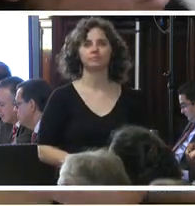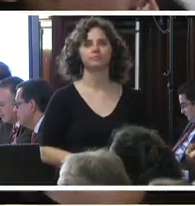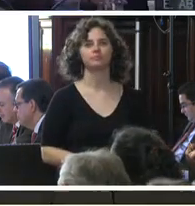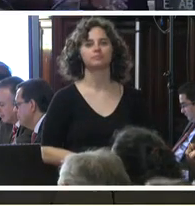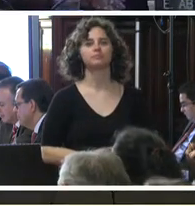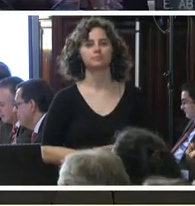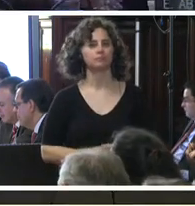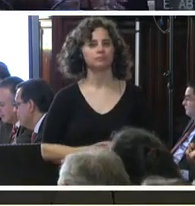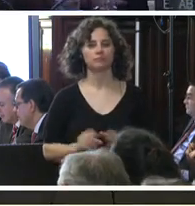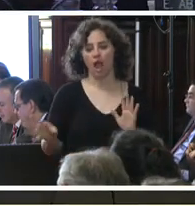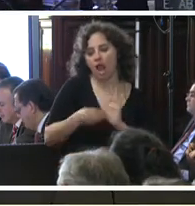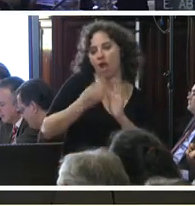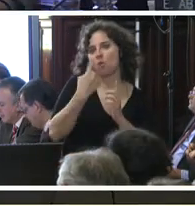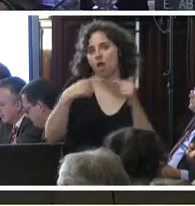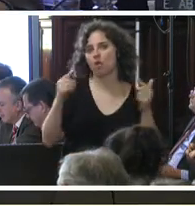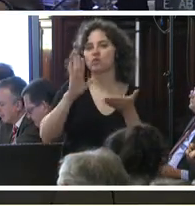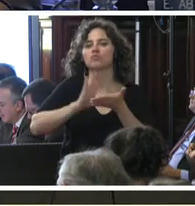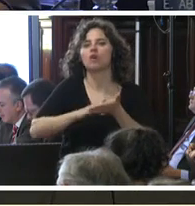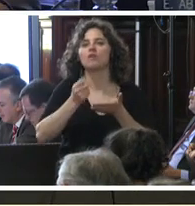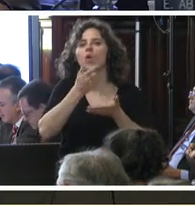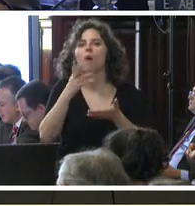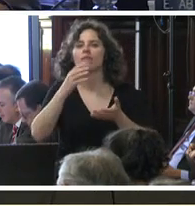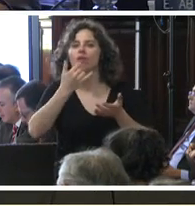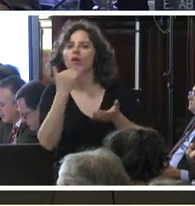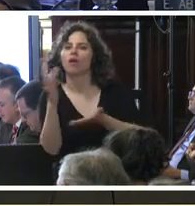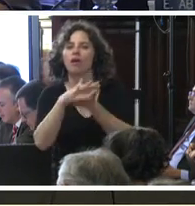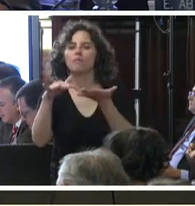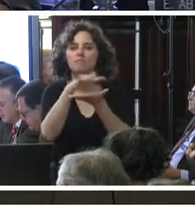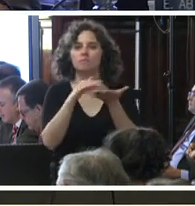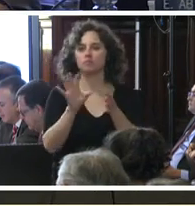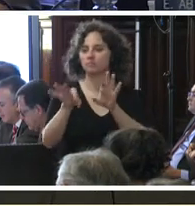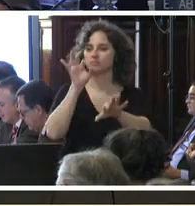Agregar una cosa sobre cuántos casos.